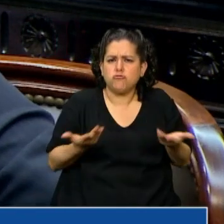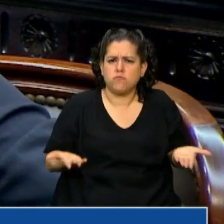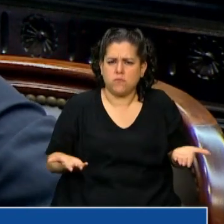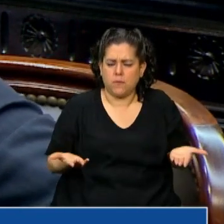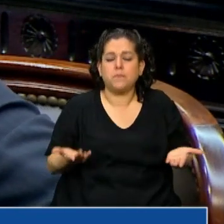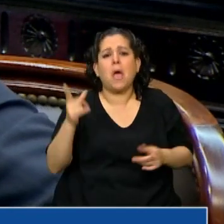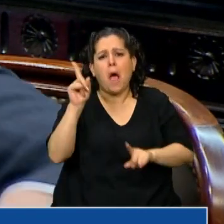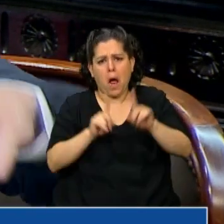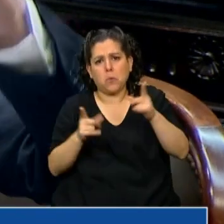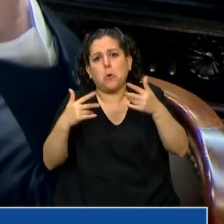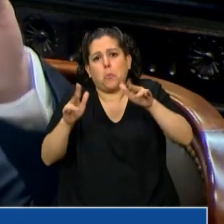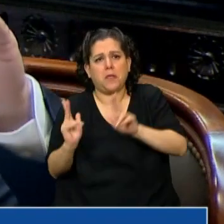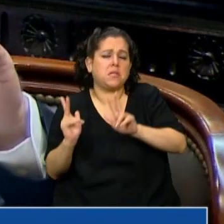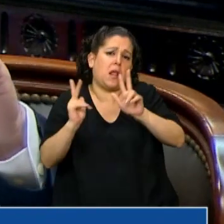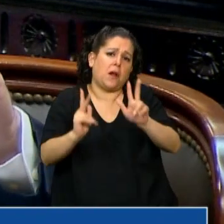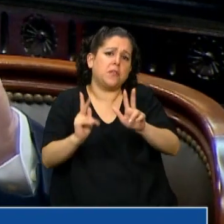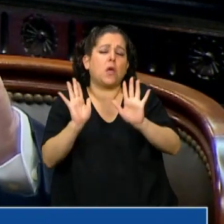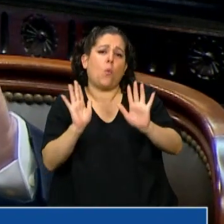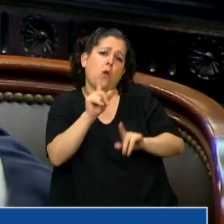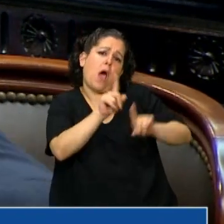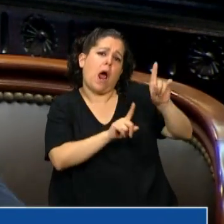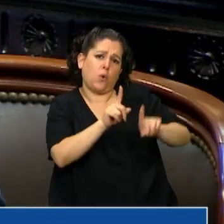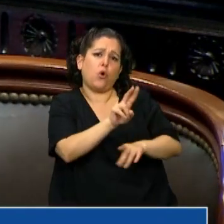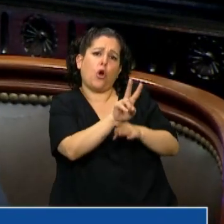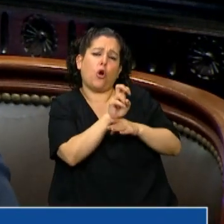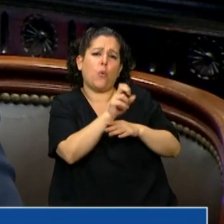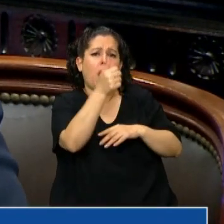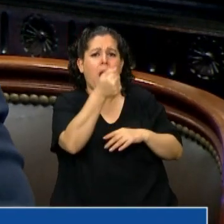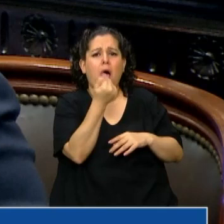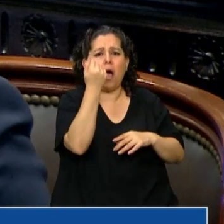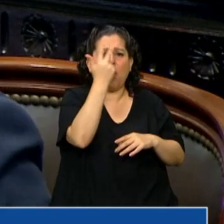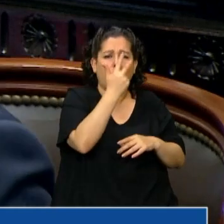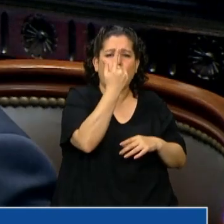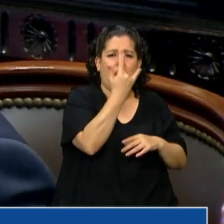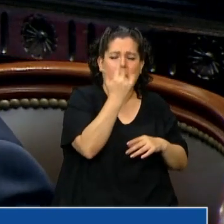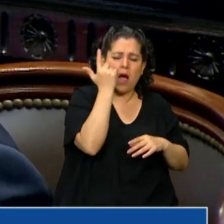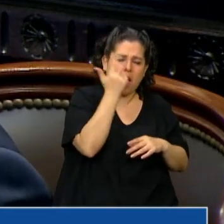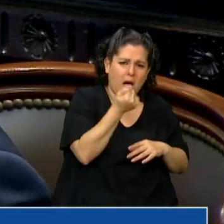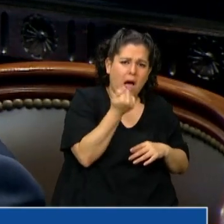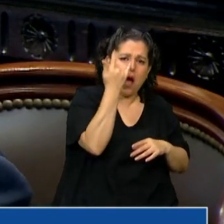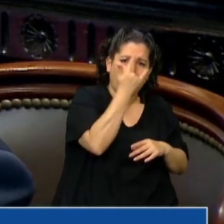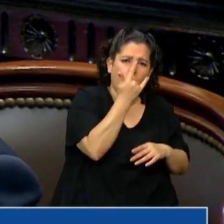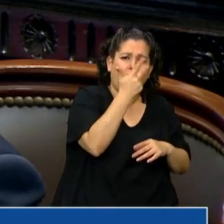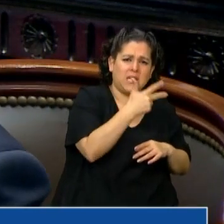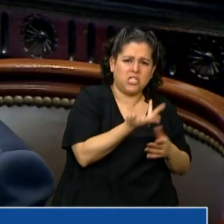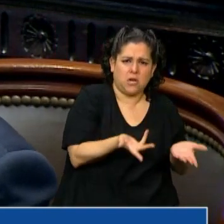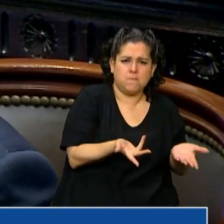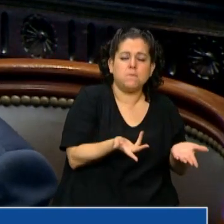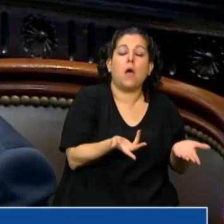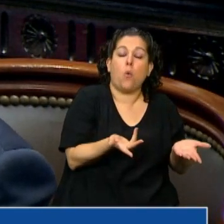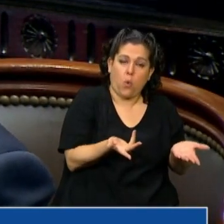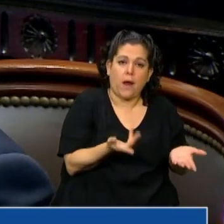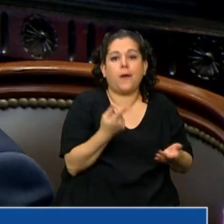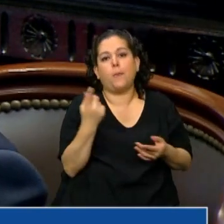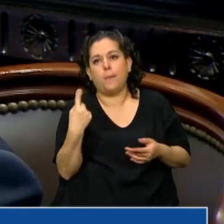decir, no, pero algunos de ellos cobran aguaches. Sí, pero no todos. Otros podrán decir, no, bueno, pero le dimos